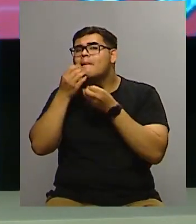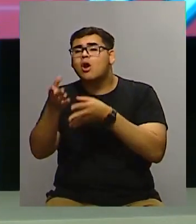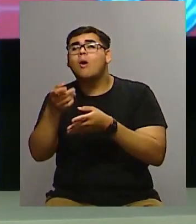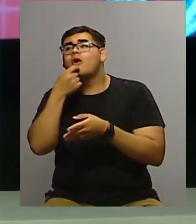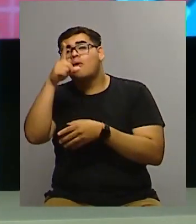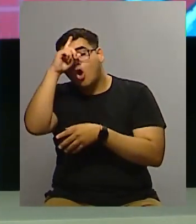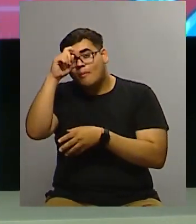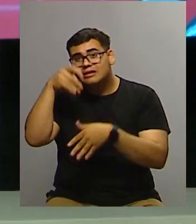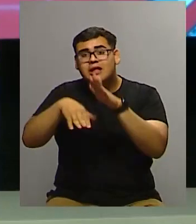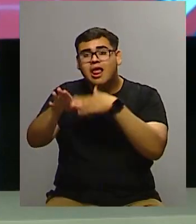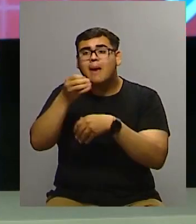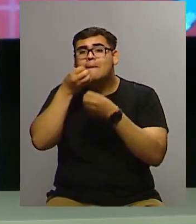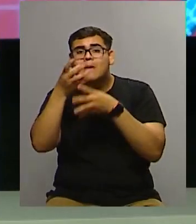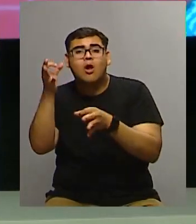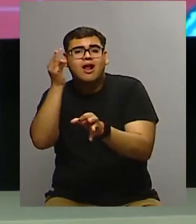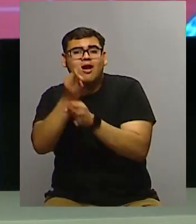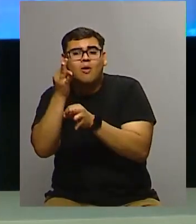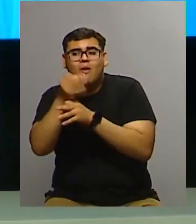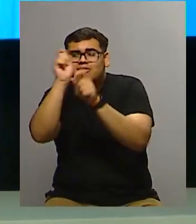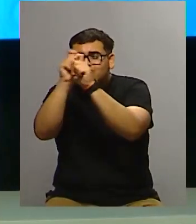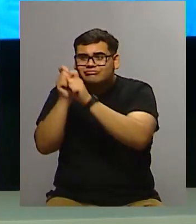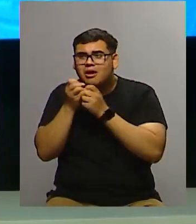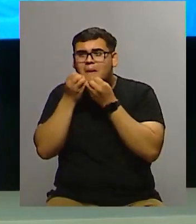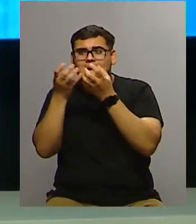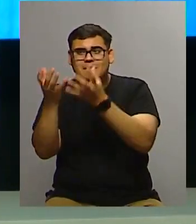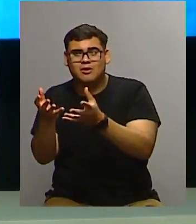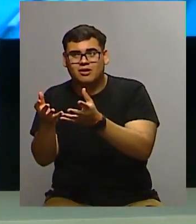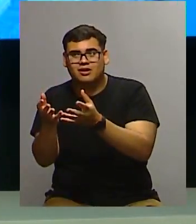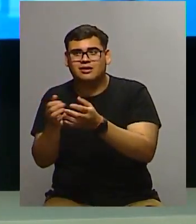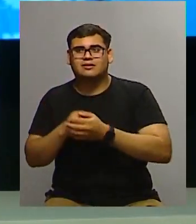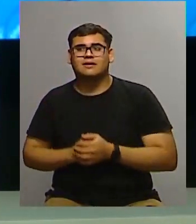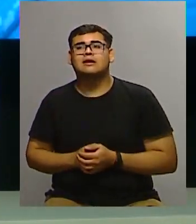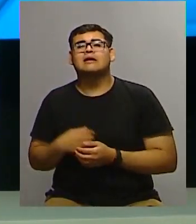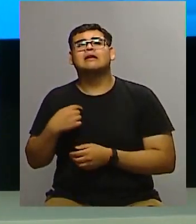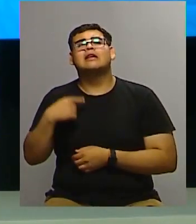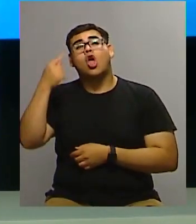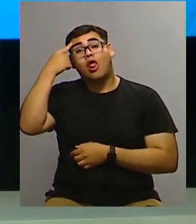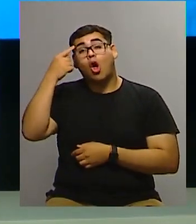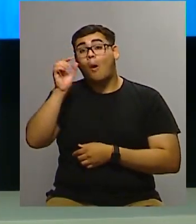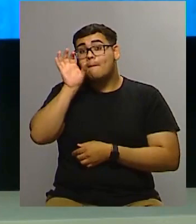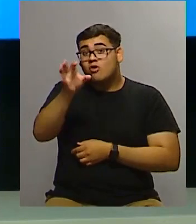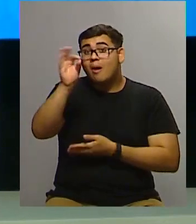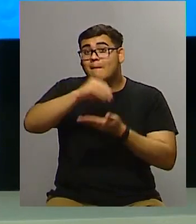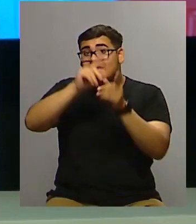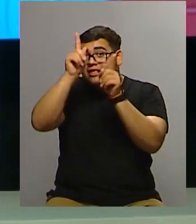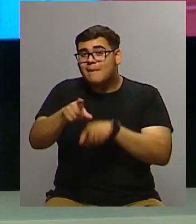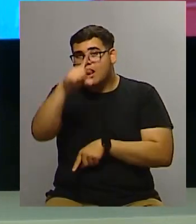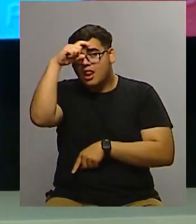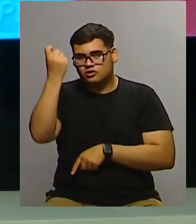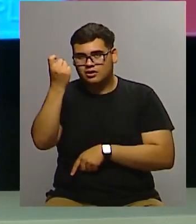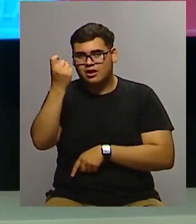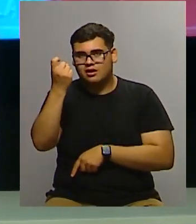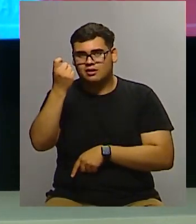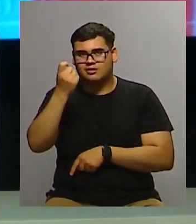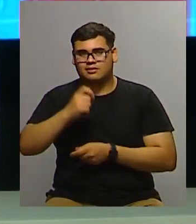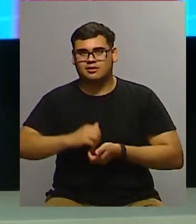hospitales, escuelas. Y cuando hablo de inversión pública, hablo de inversión pública provincial y nacional.